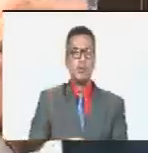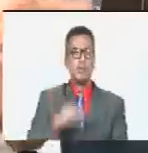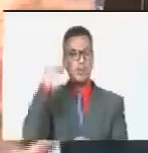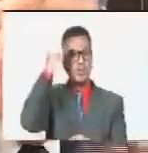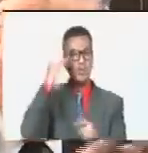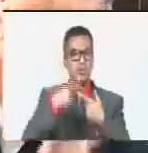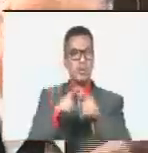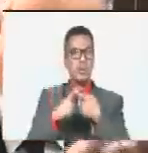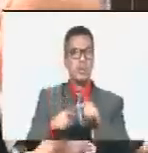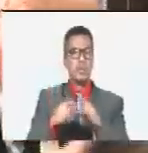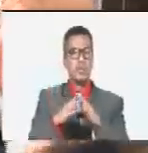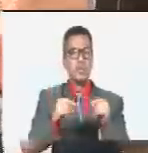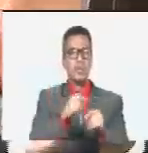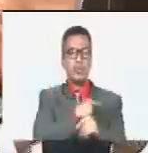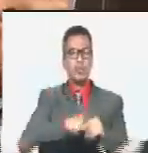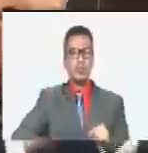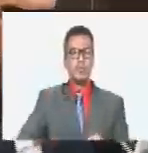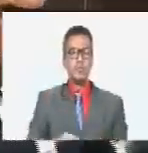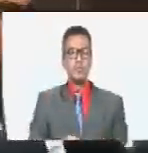señor presidente.